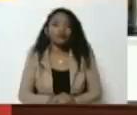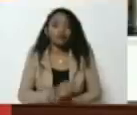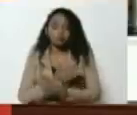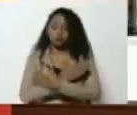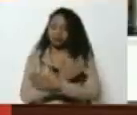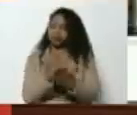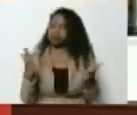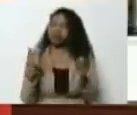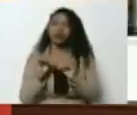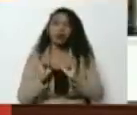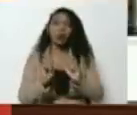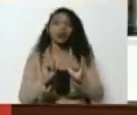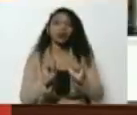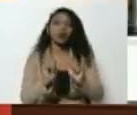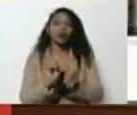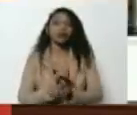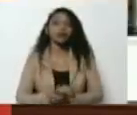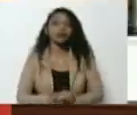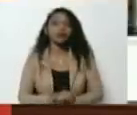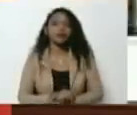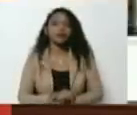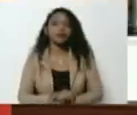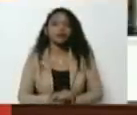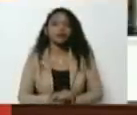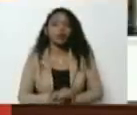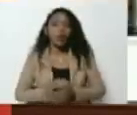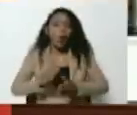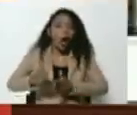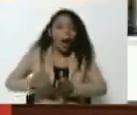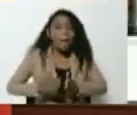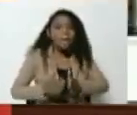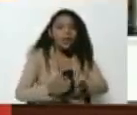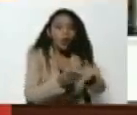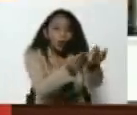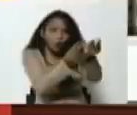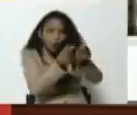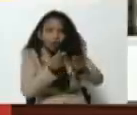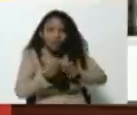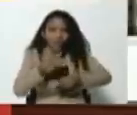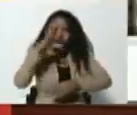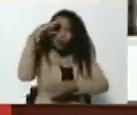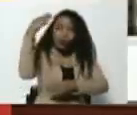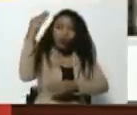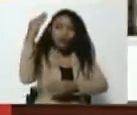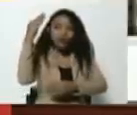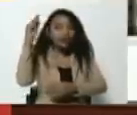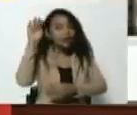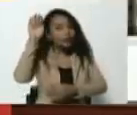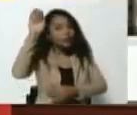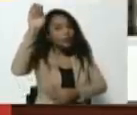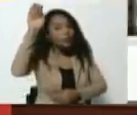dispuestos a continuar los caminos que nos dé Dios y el destino,